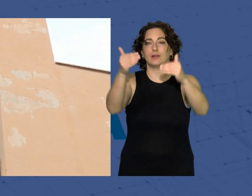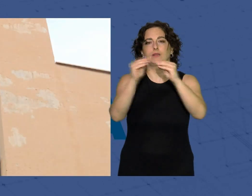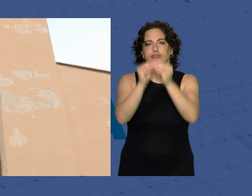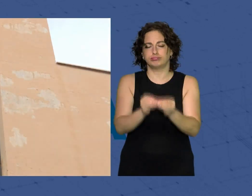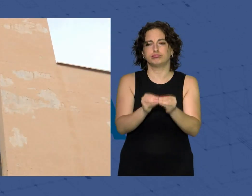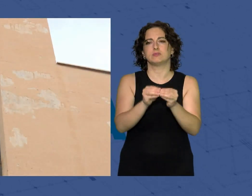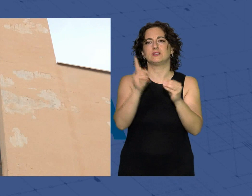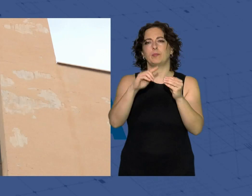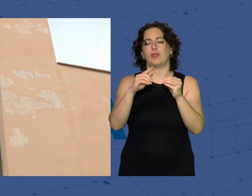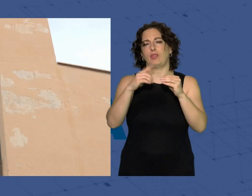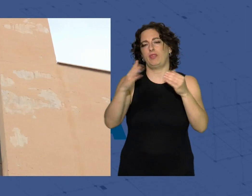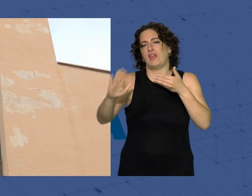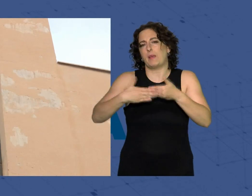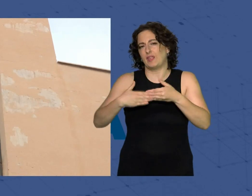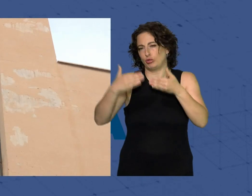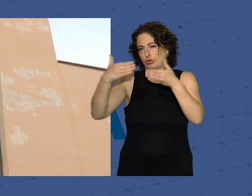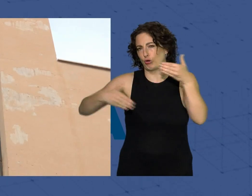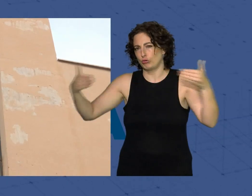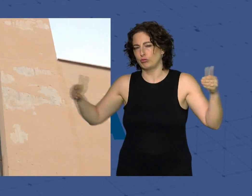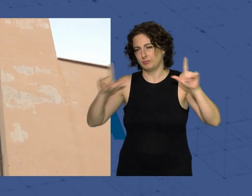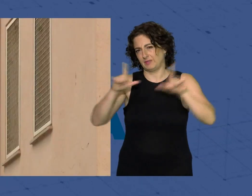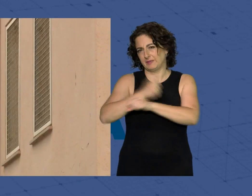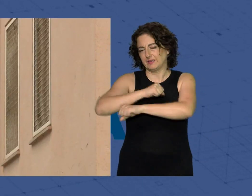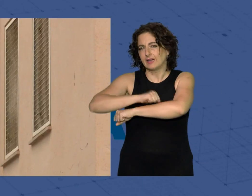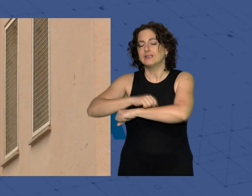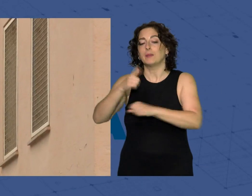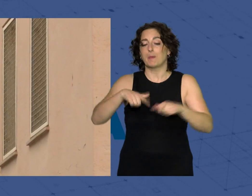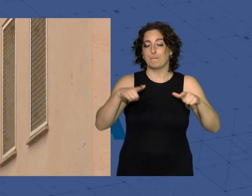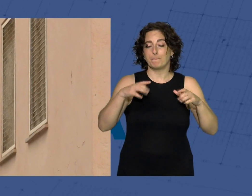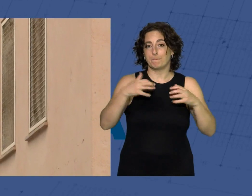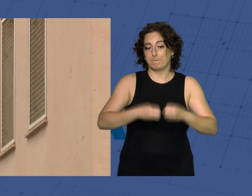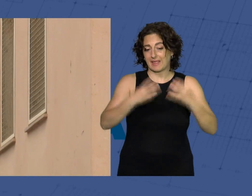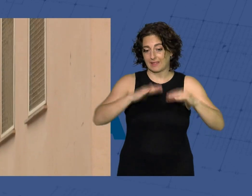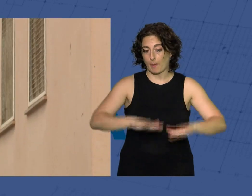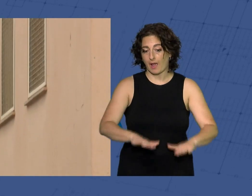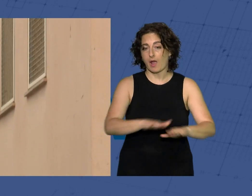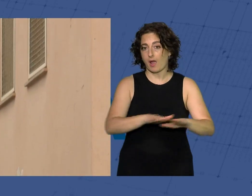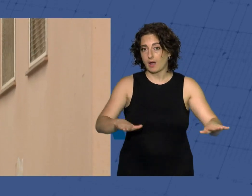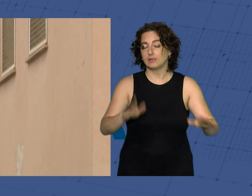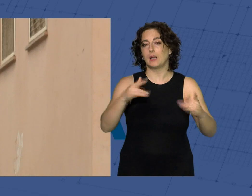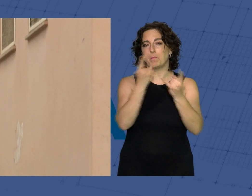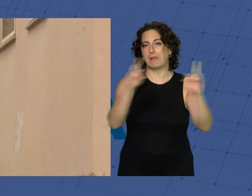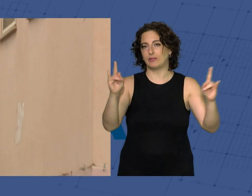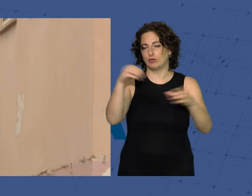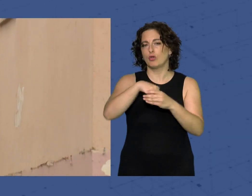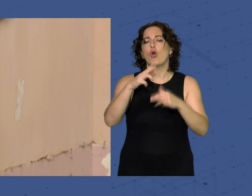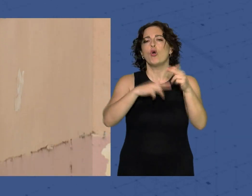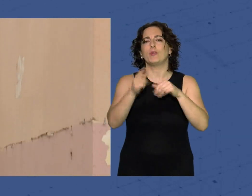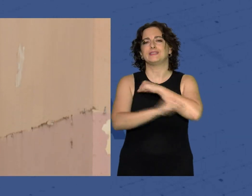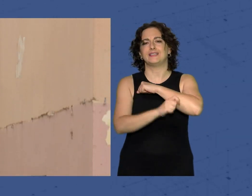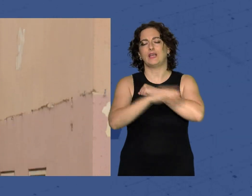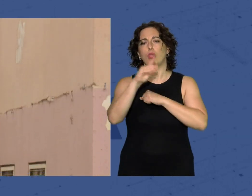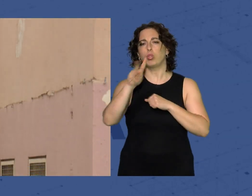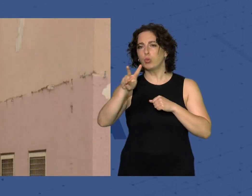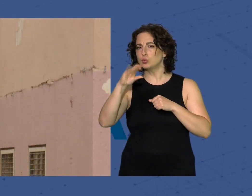totalidad de cerramiento además del acondicionamiento de la planta baja y el patio unas obras integradas dentro de la estrategia DUSI